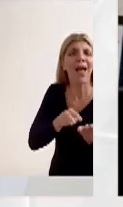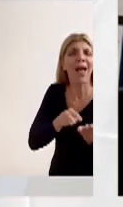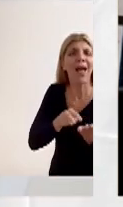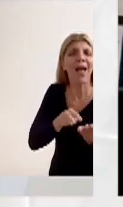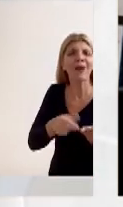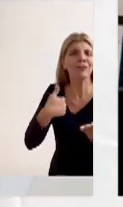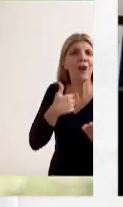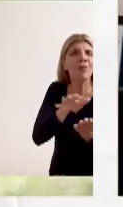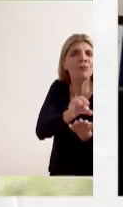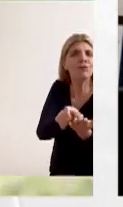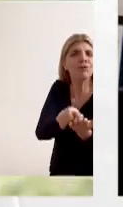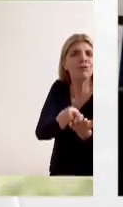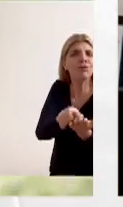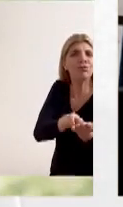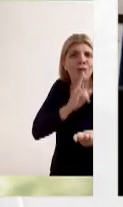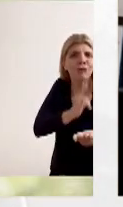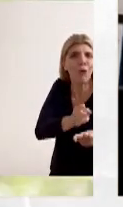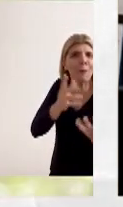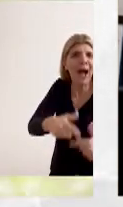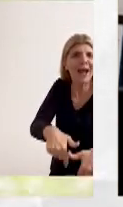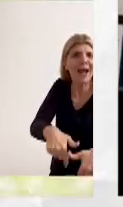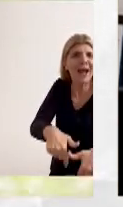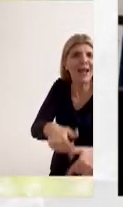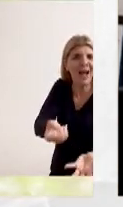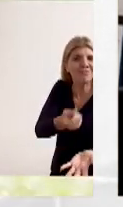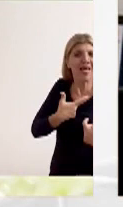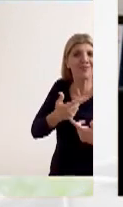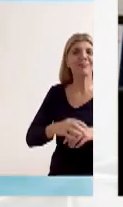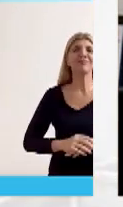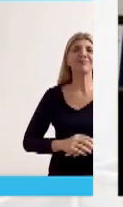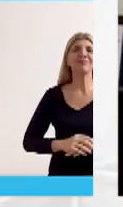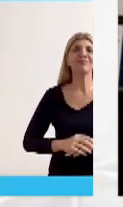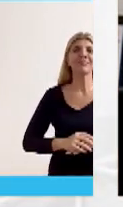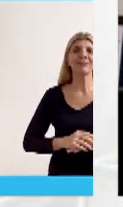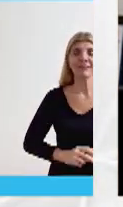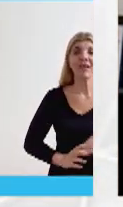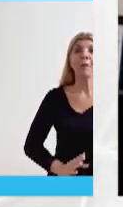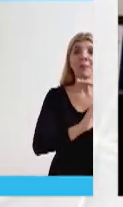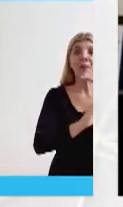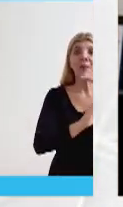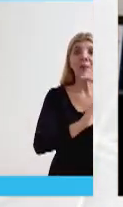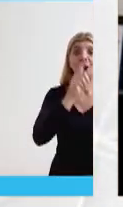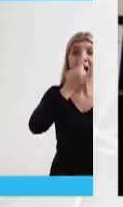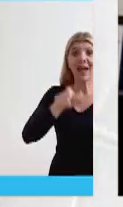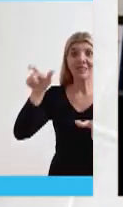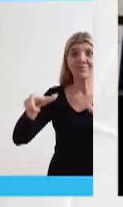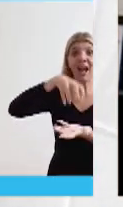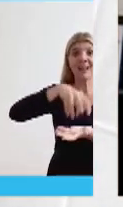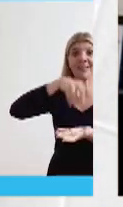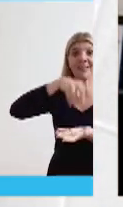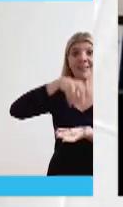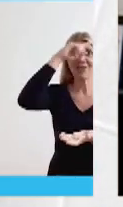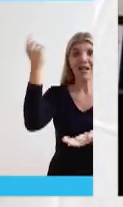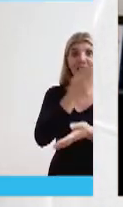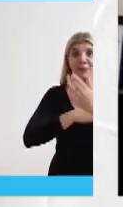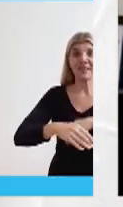Siempre, bueno, lo que tiene ahí en ese caso es necesitar un certificado médico que explique su condición visual, que es un poco más engordoso el trámite,